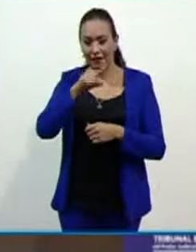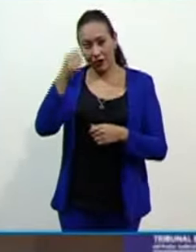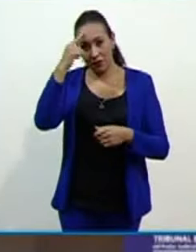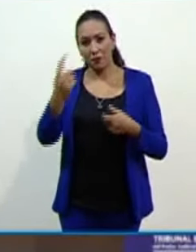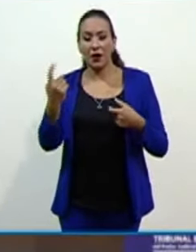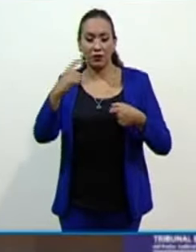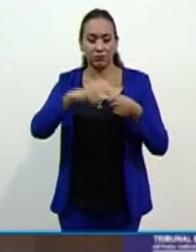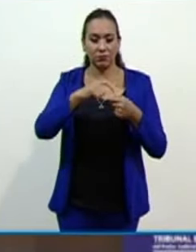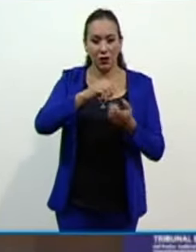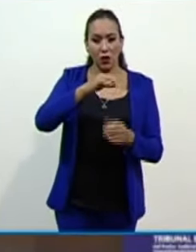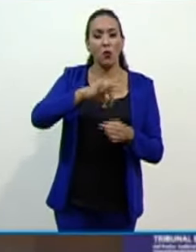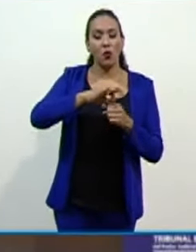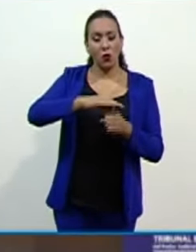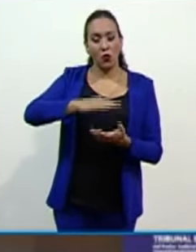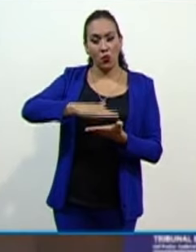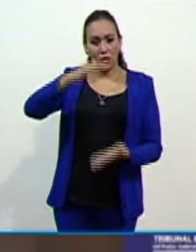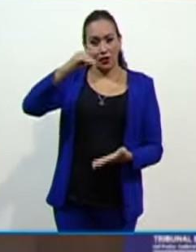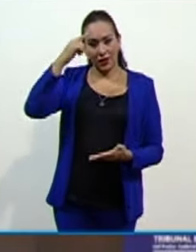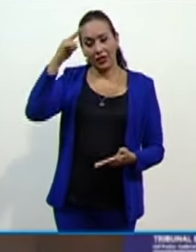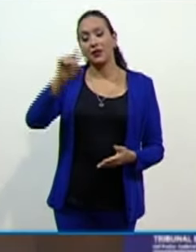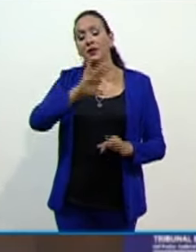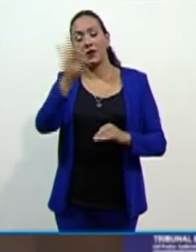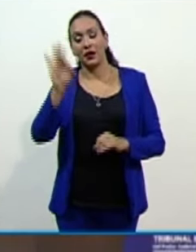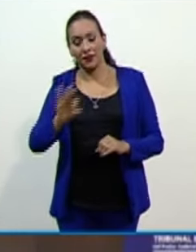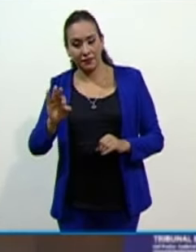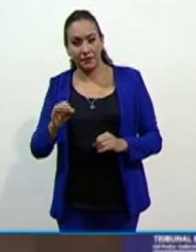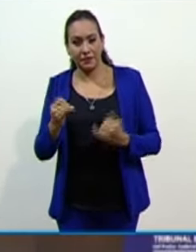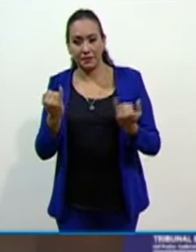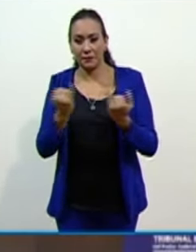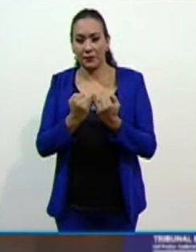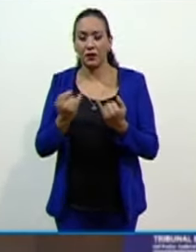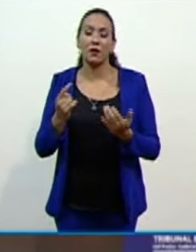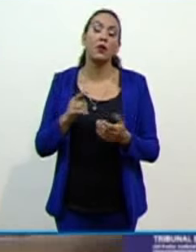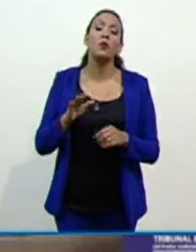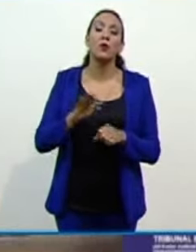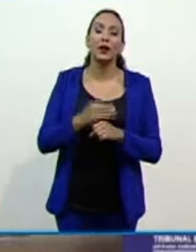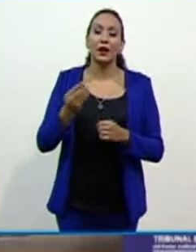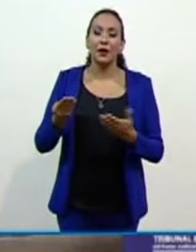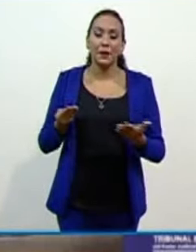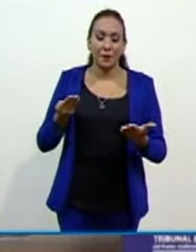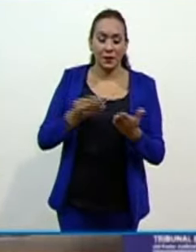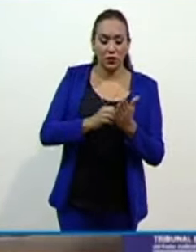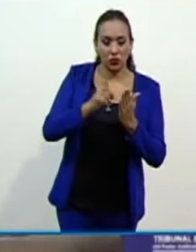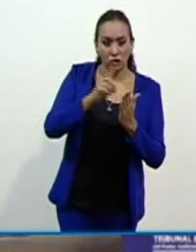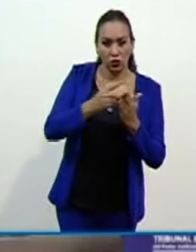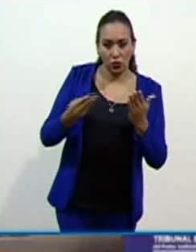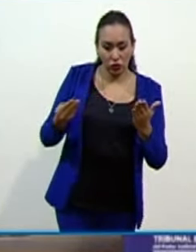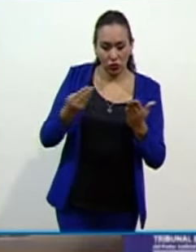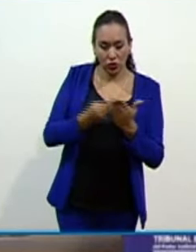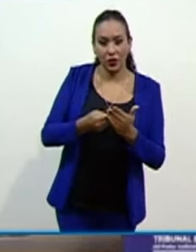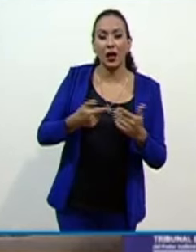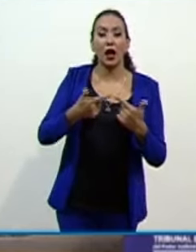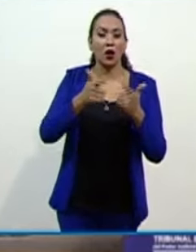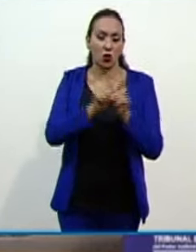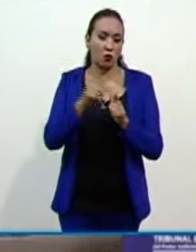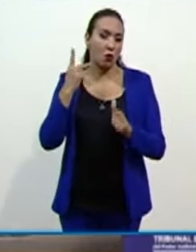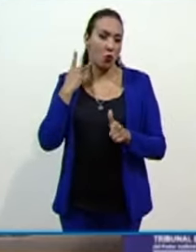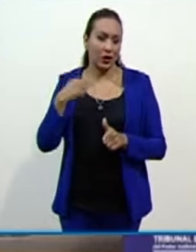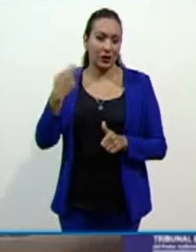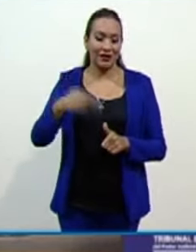mayoría relativa como de representación proporcional, al desestimar la solicitud del partido local Hagamos, que pedía